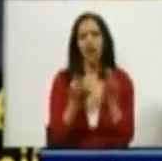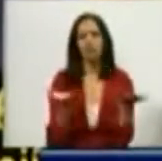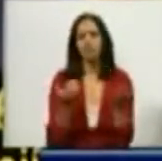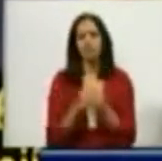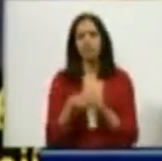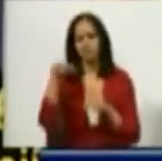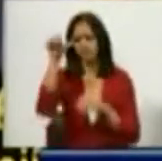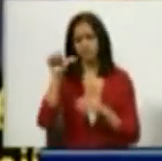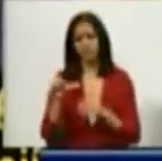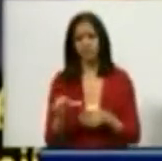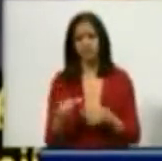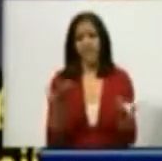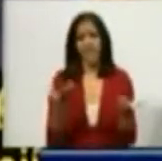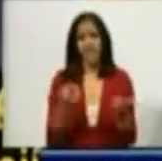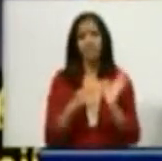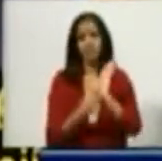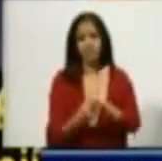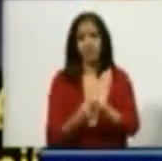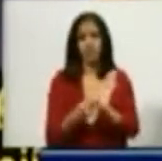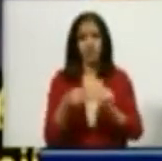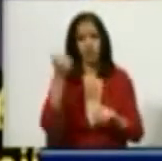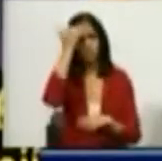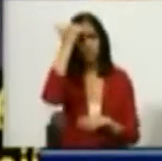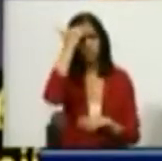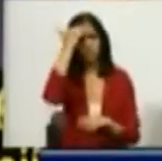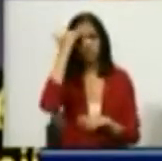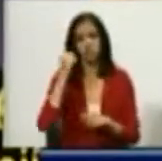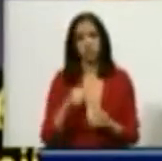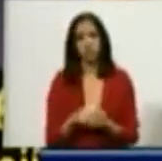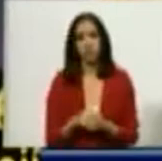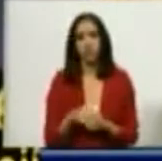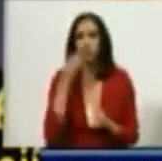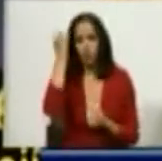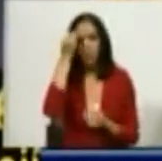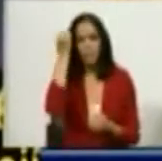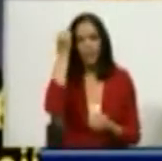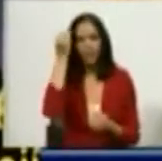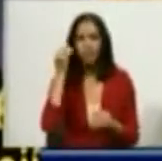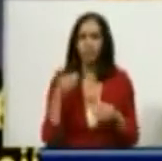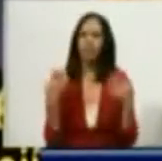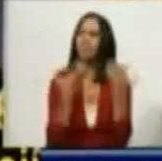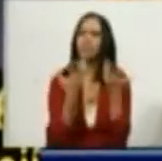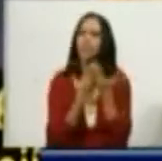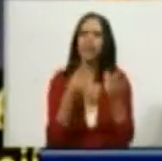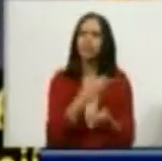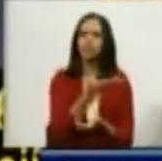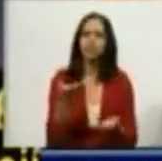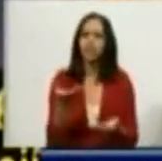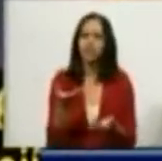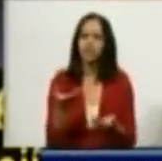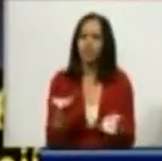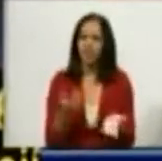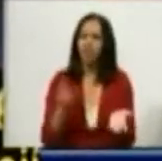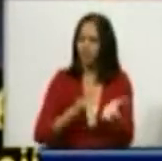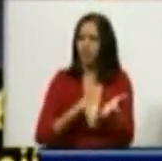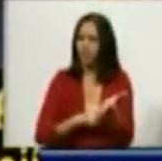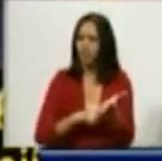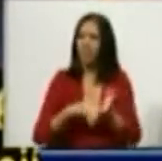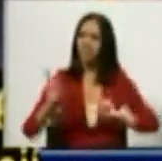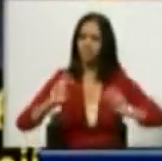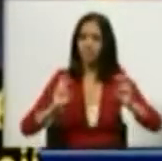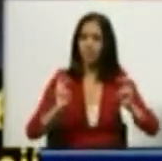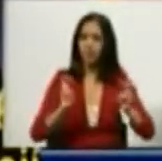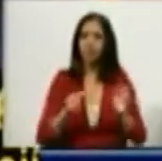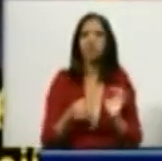refleja ignorancia Así mismo me lo dijo No tú crees que la discusión entre ustedes es realista en esos términos